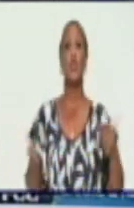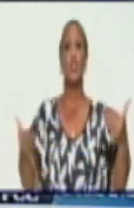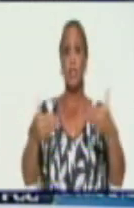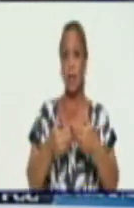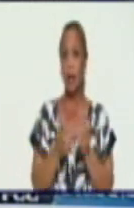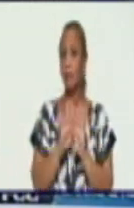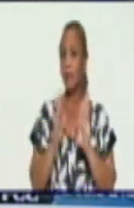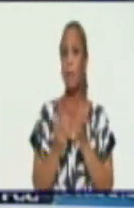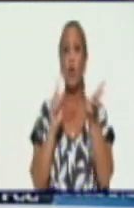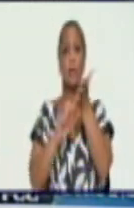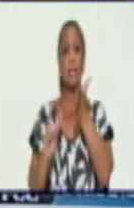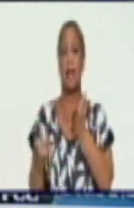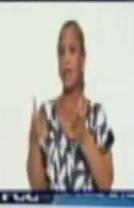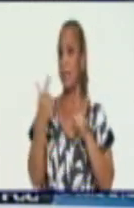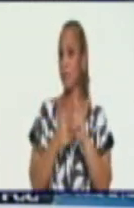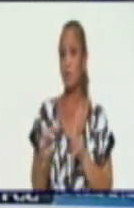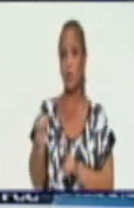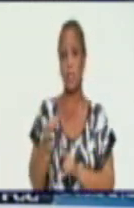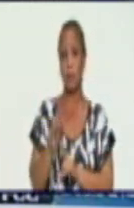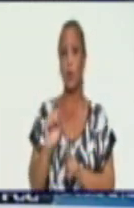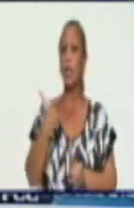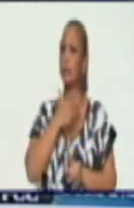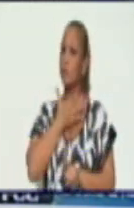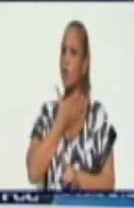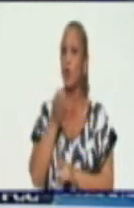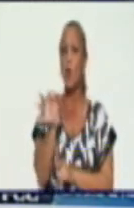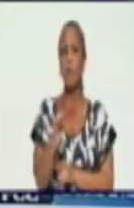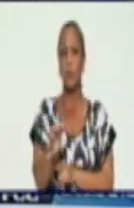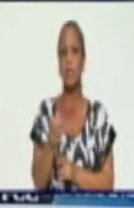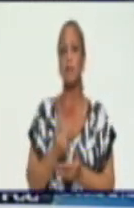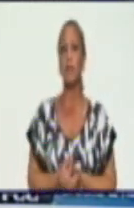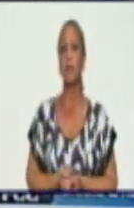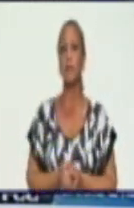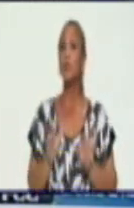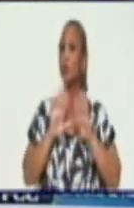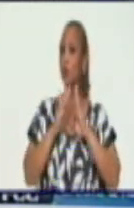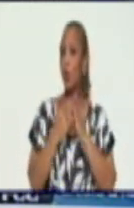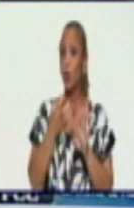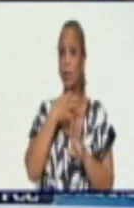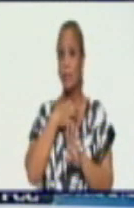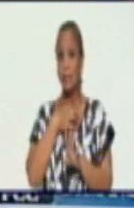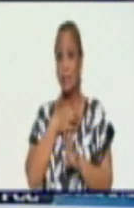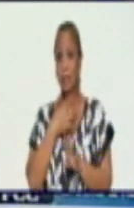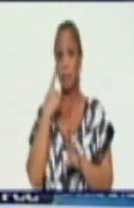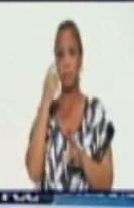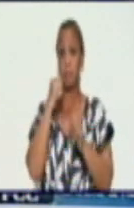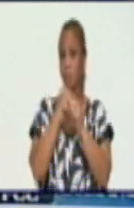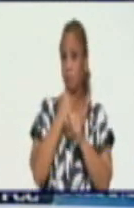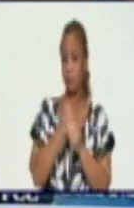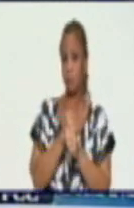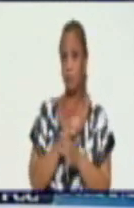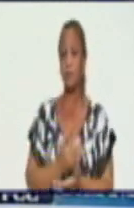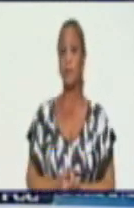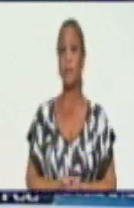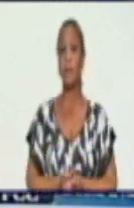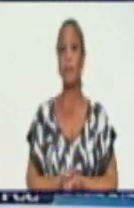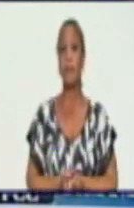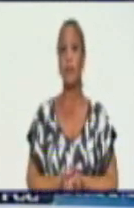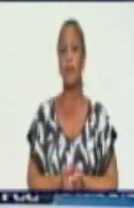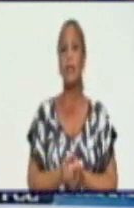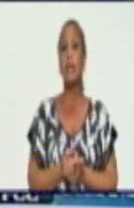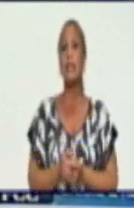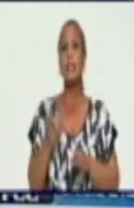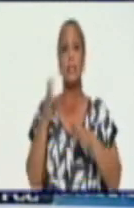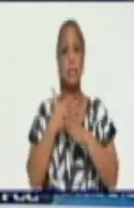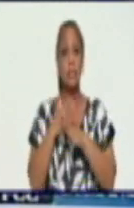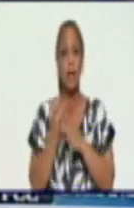intermunicipales y los propios municipios todo tiene vitalidad significar aunque me queda